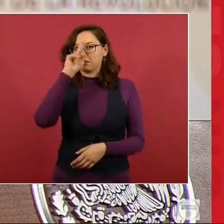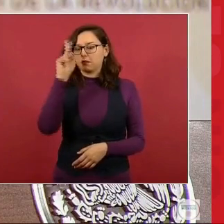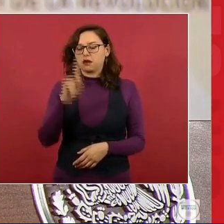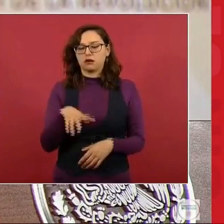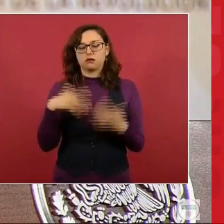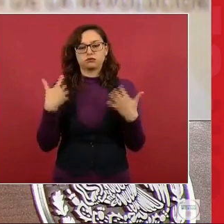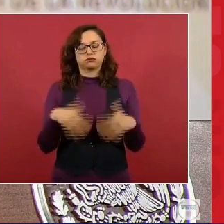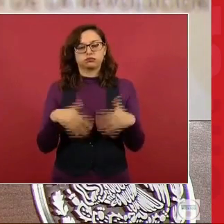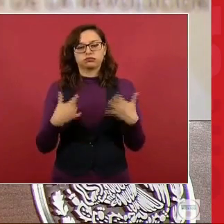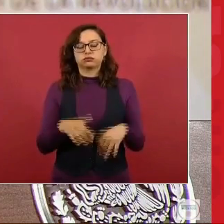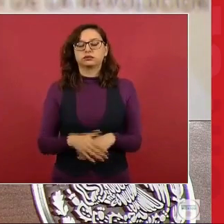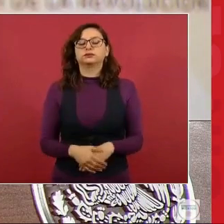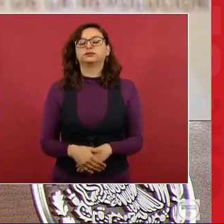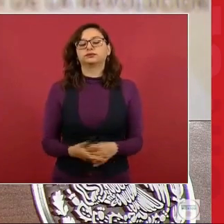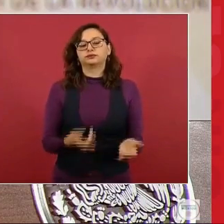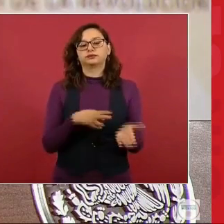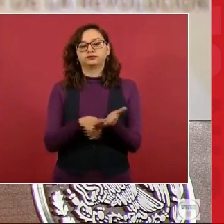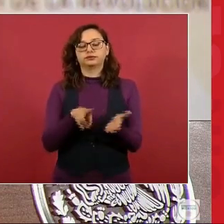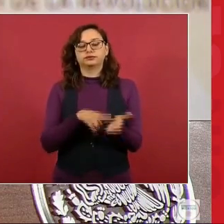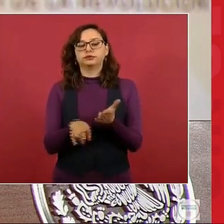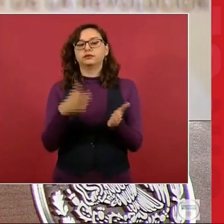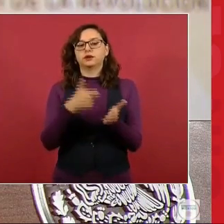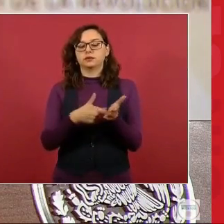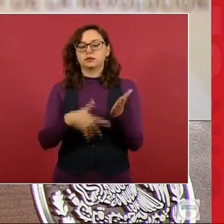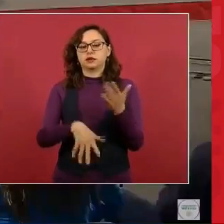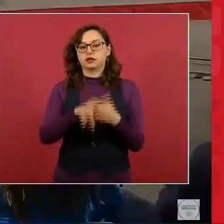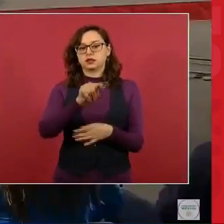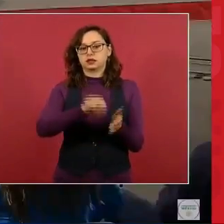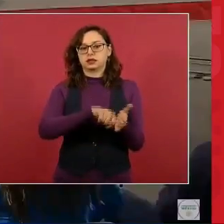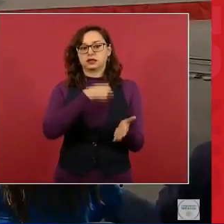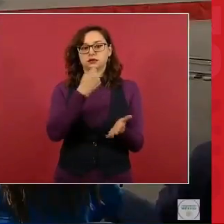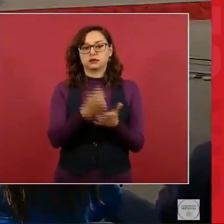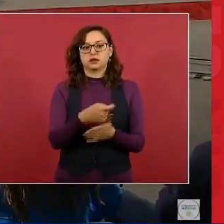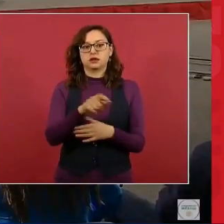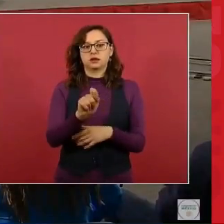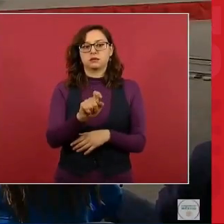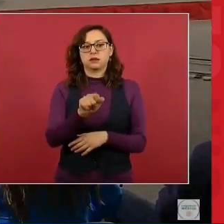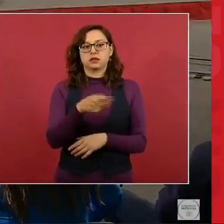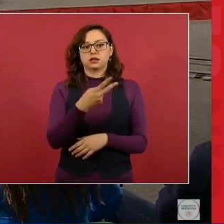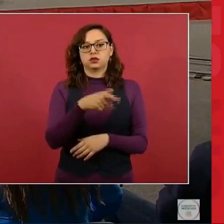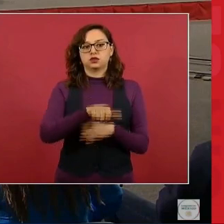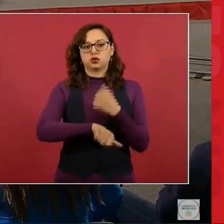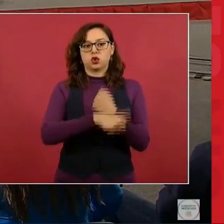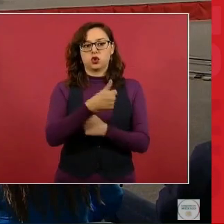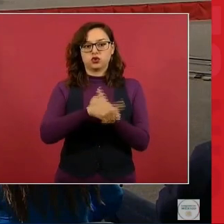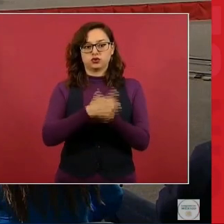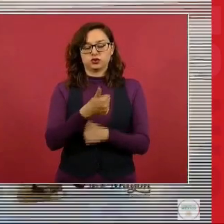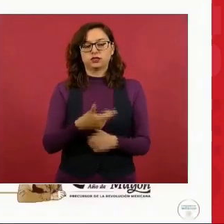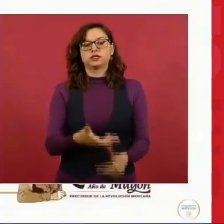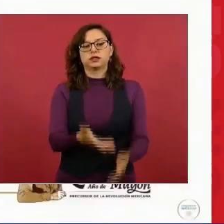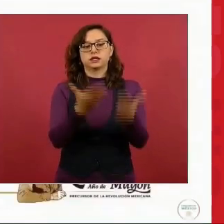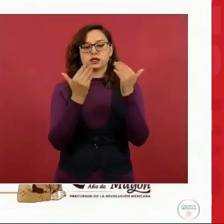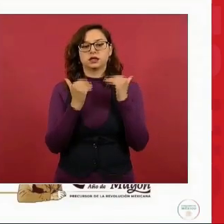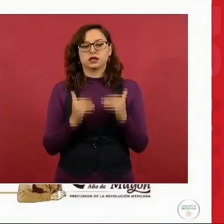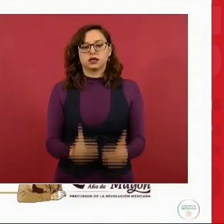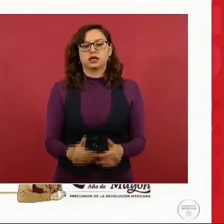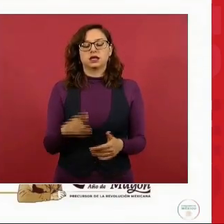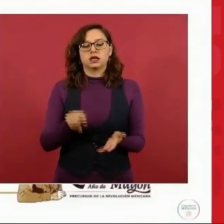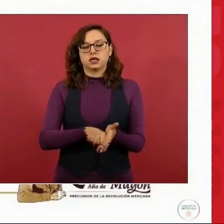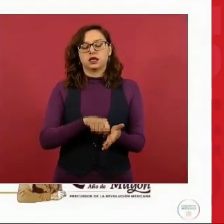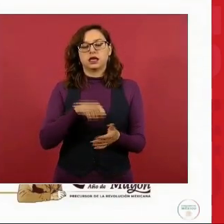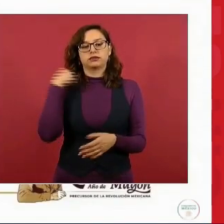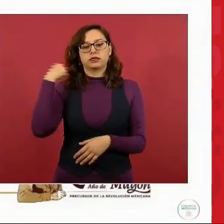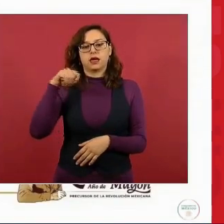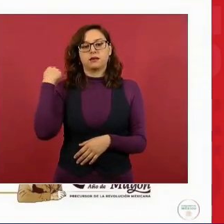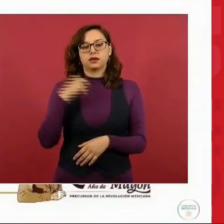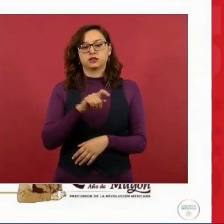barata, 22 pesos con 11 centavos en Tampico, Tamaulipas, de franquicia Pemex, y 22 pesos con 14 centavos de Servifácil en